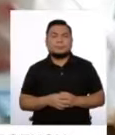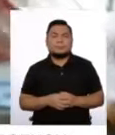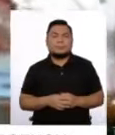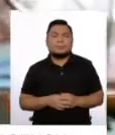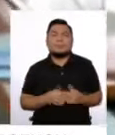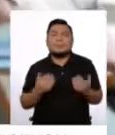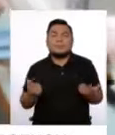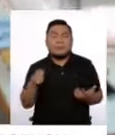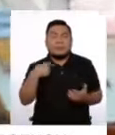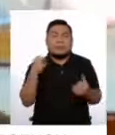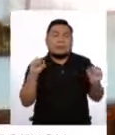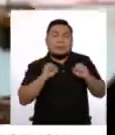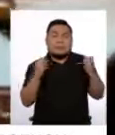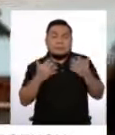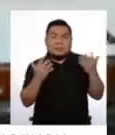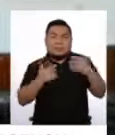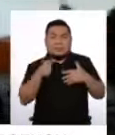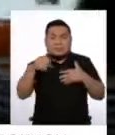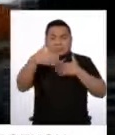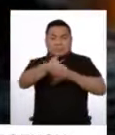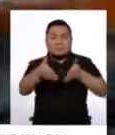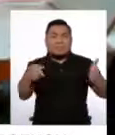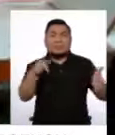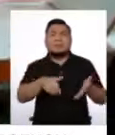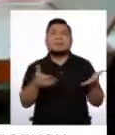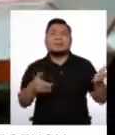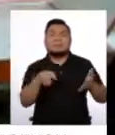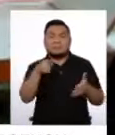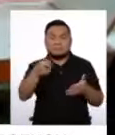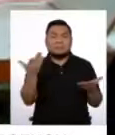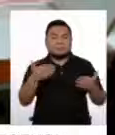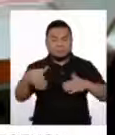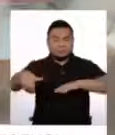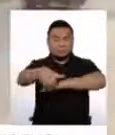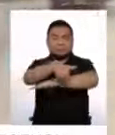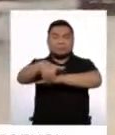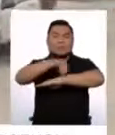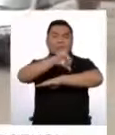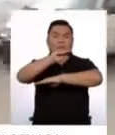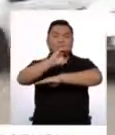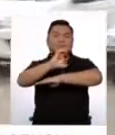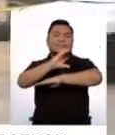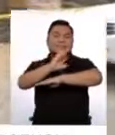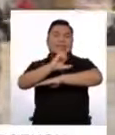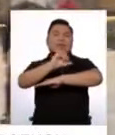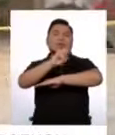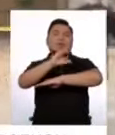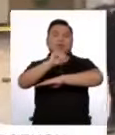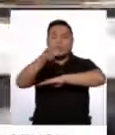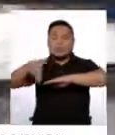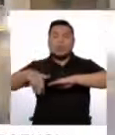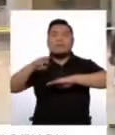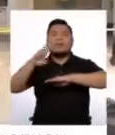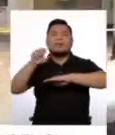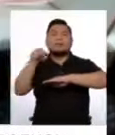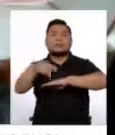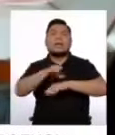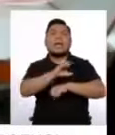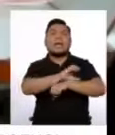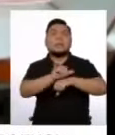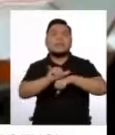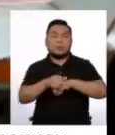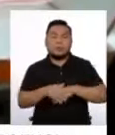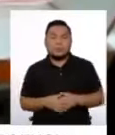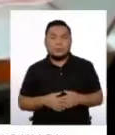El pánico se desató en esta botica ubicada en la intercepción de la avenida José Zajor Rojas y Giron Las Flores en Carabahillo.